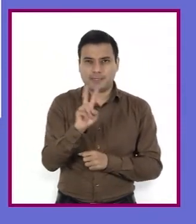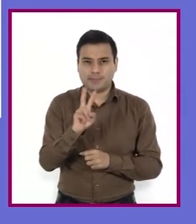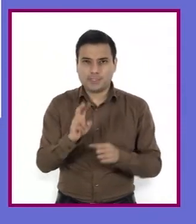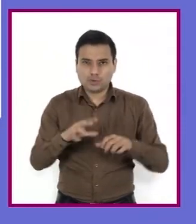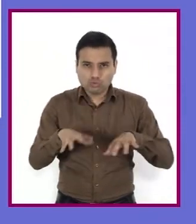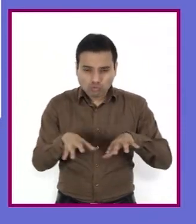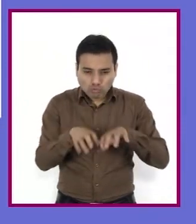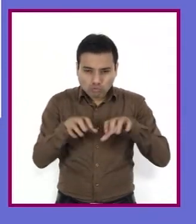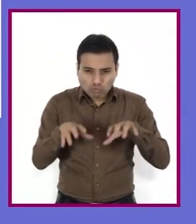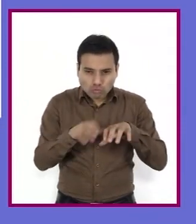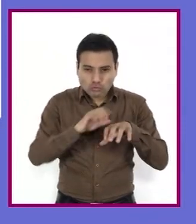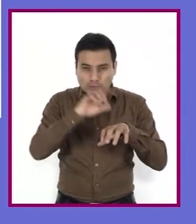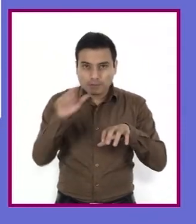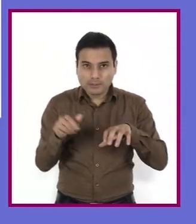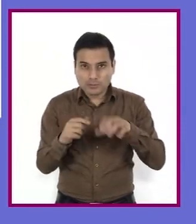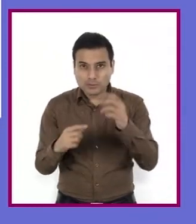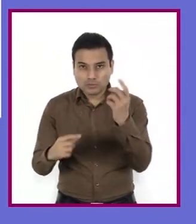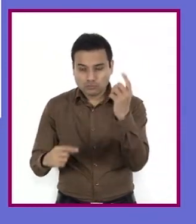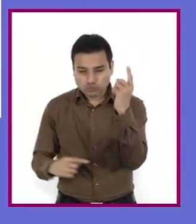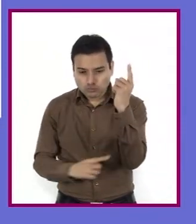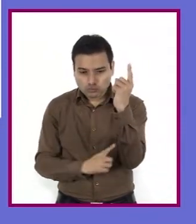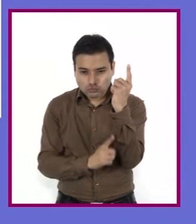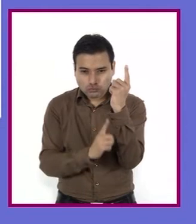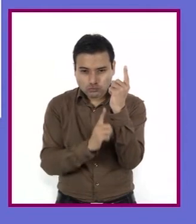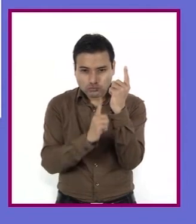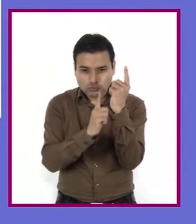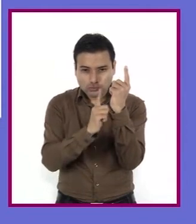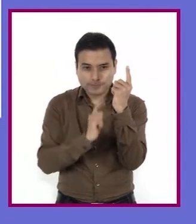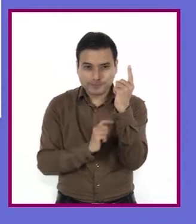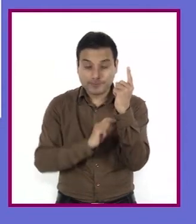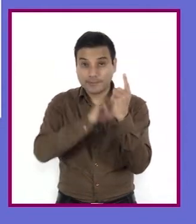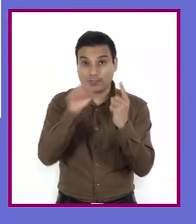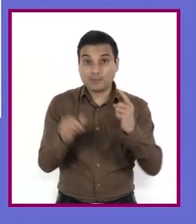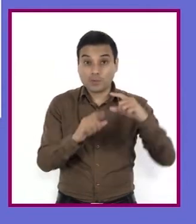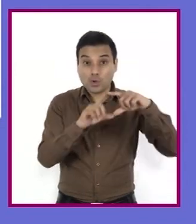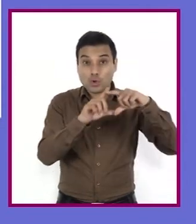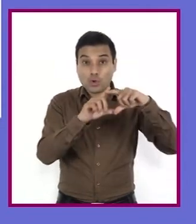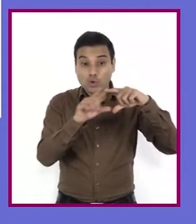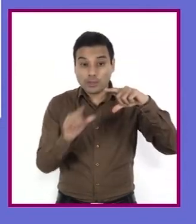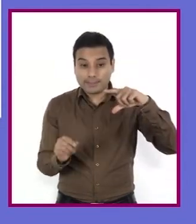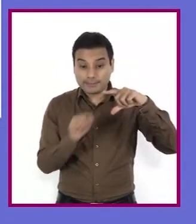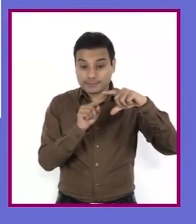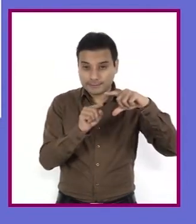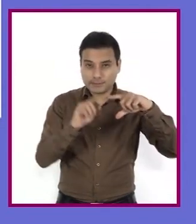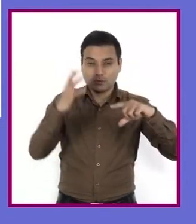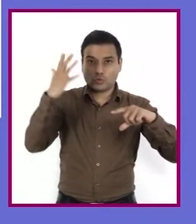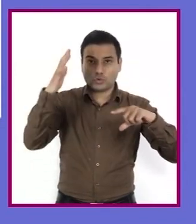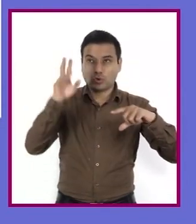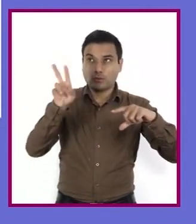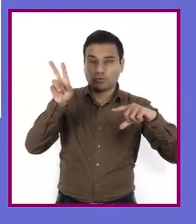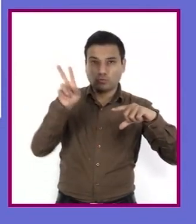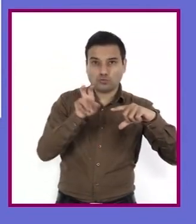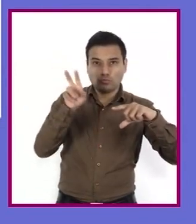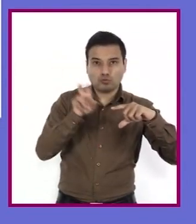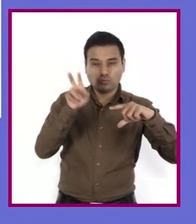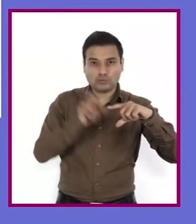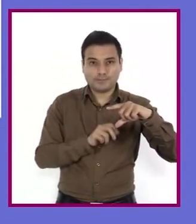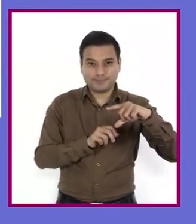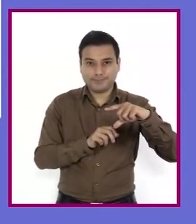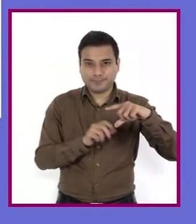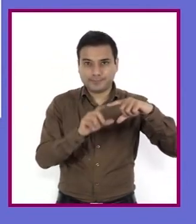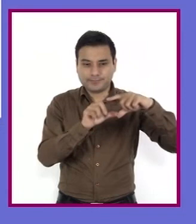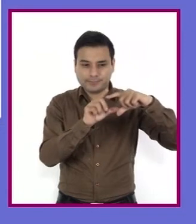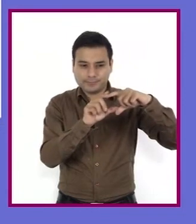tallo y se distribuyen por las ramas y las hojas. Las hojas de las plantas captan la luz del sol a través de la clorofila, un pigmento